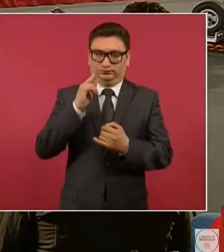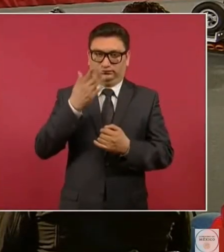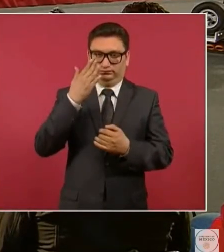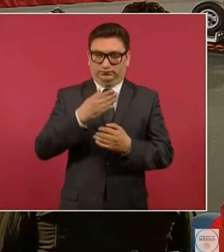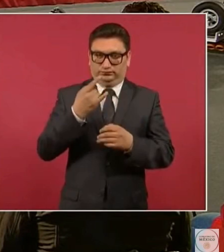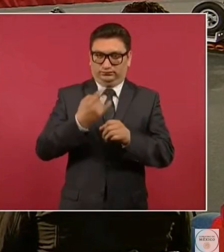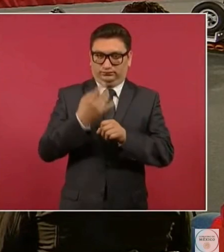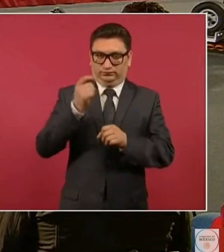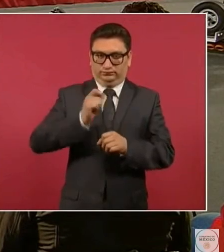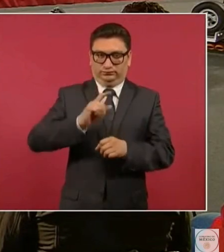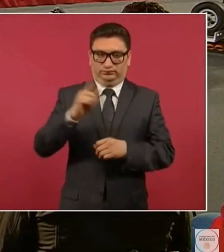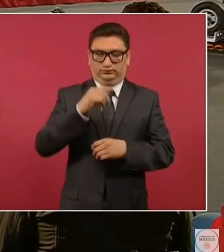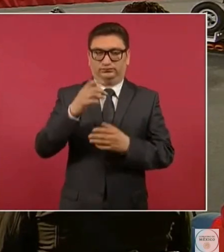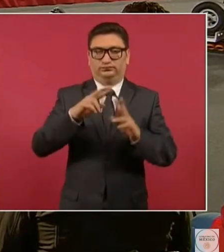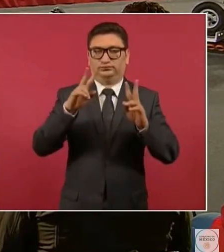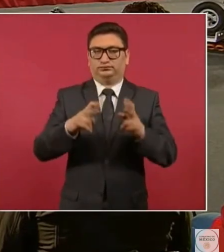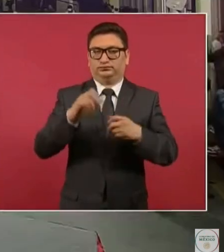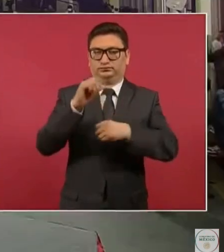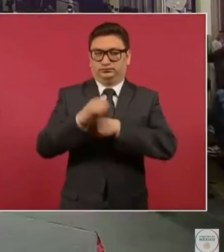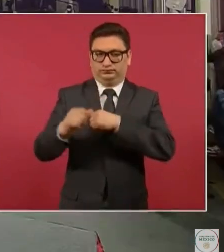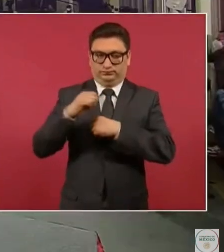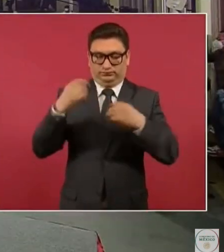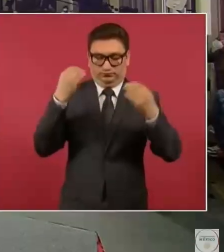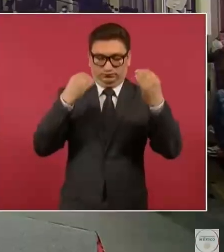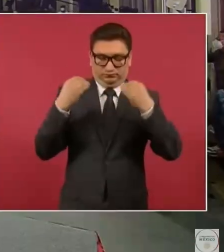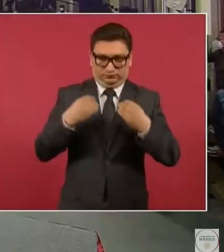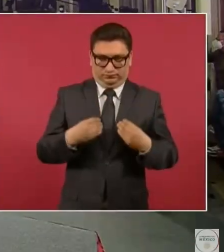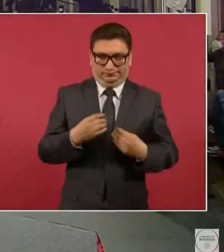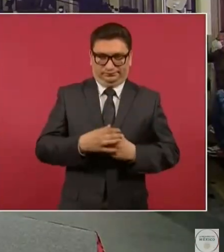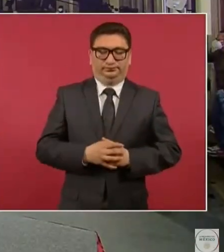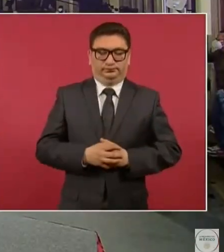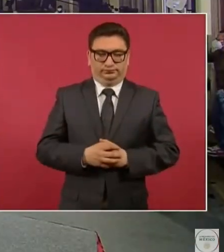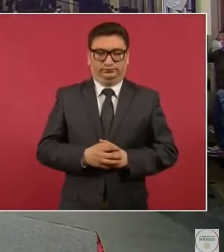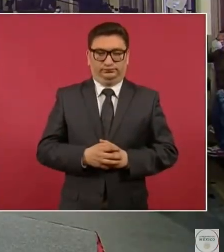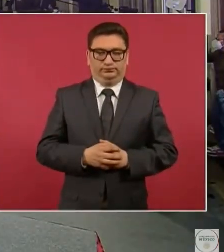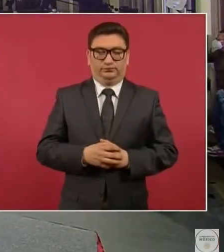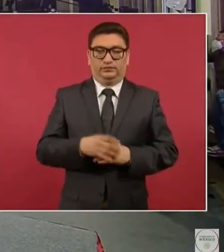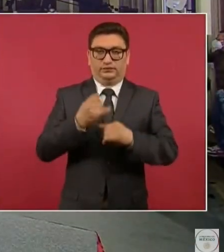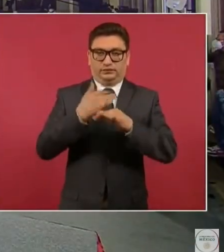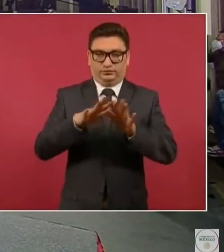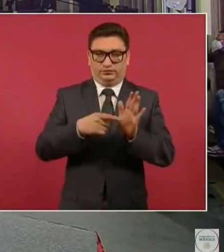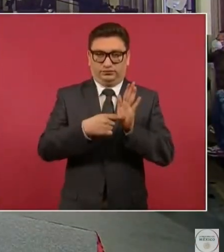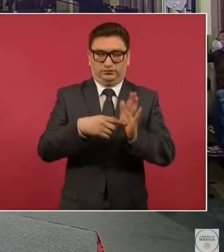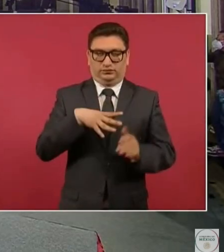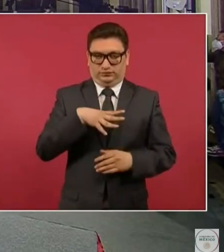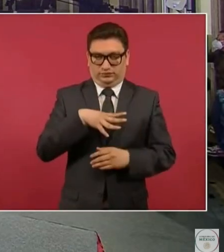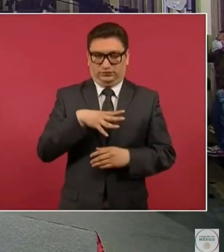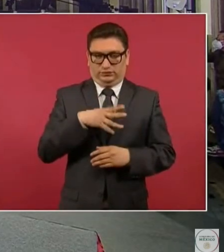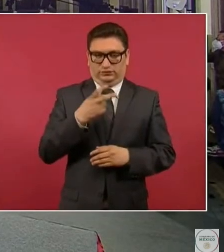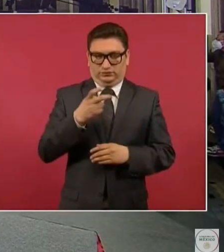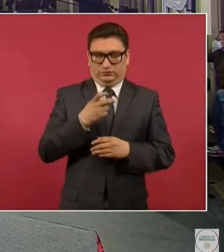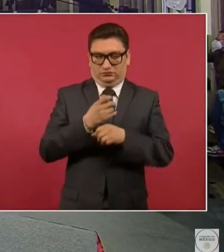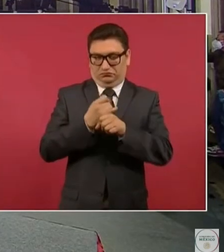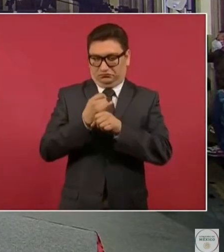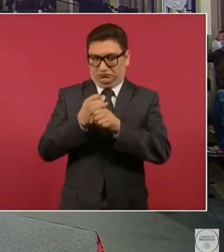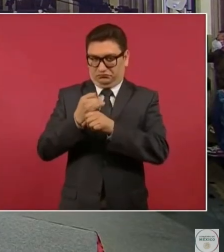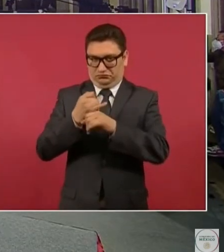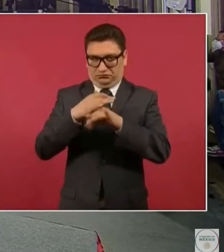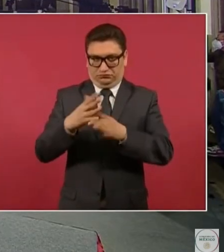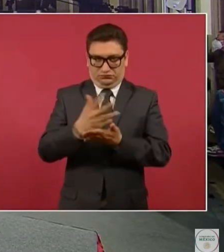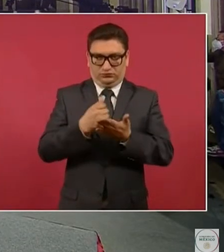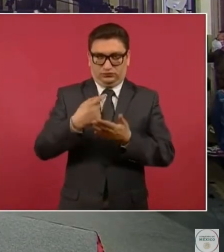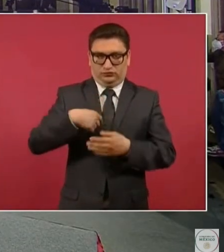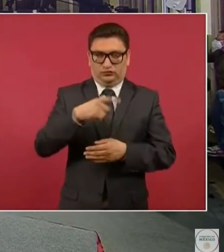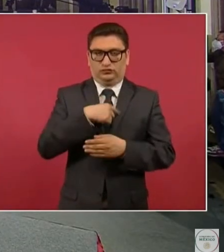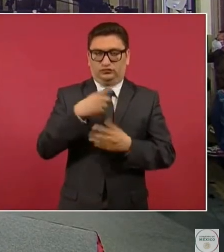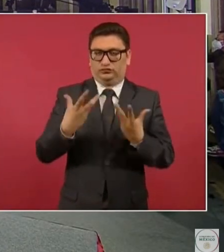campo de la cirugía estética. Tenemos la información puntual que recabamos. Efectivamente hemos